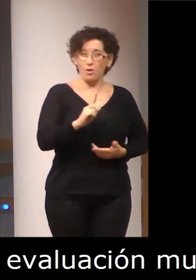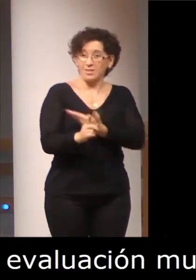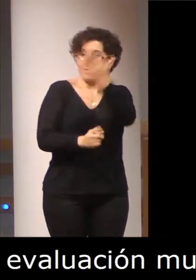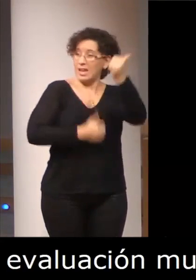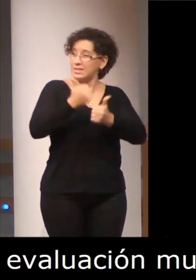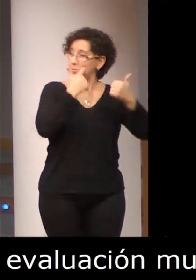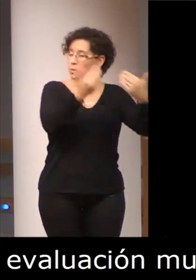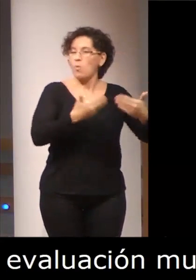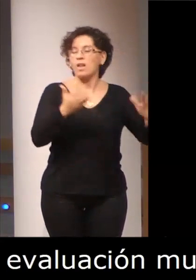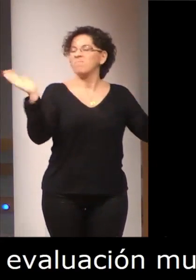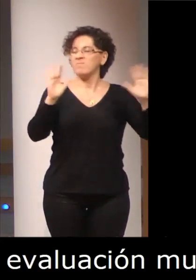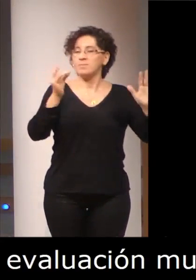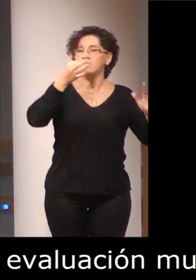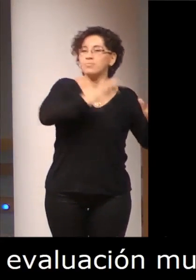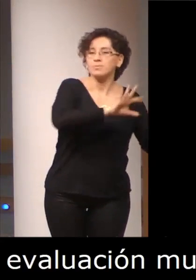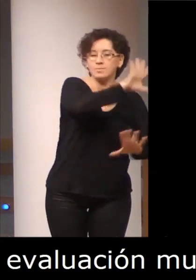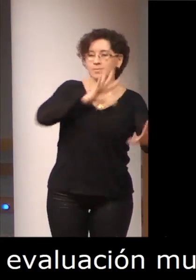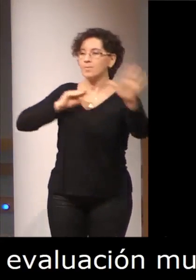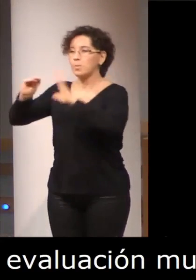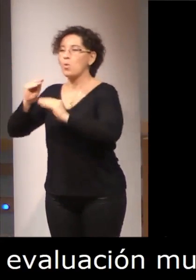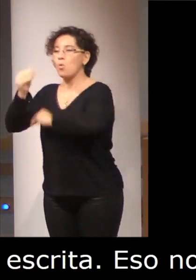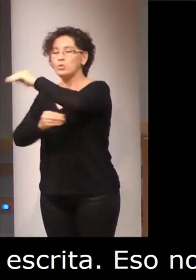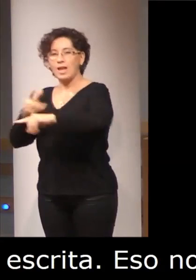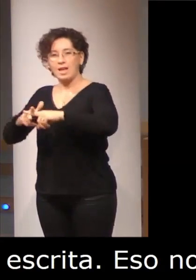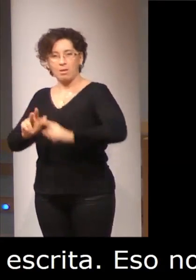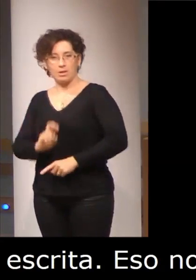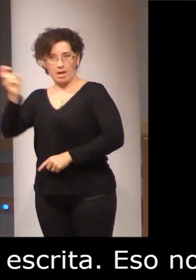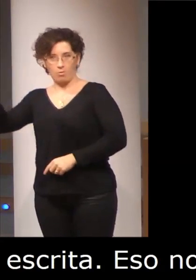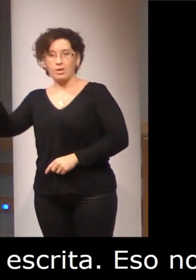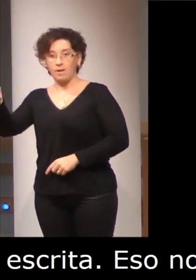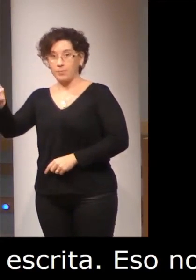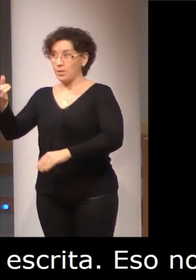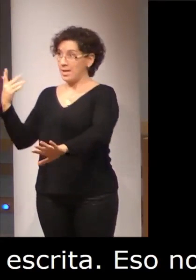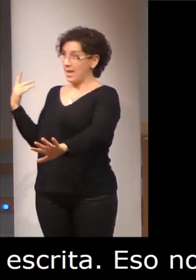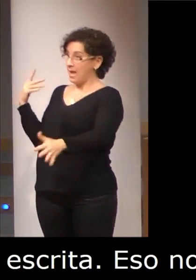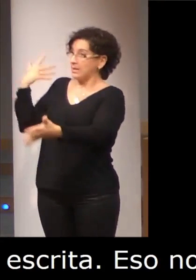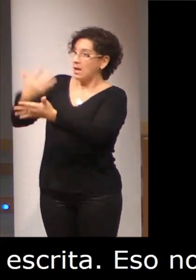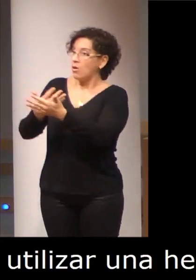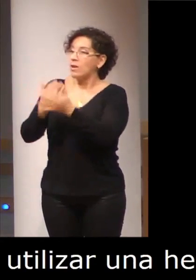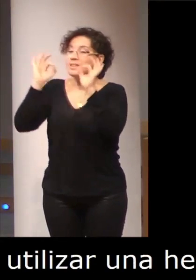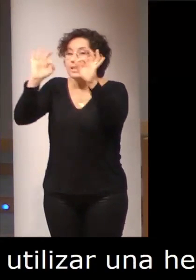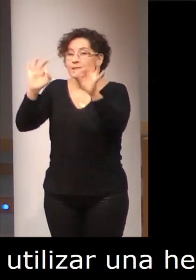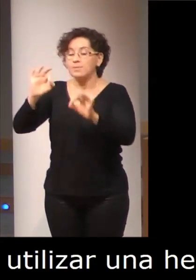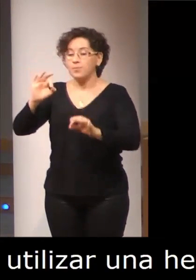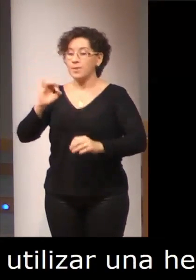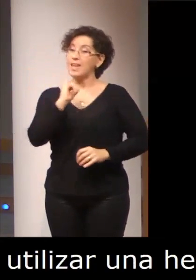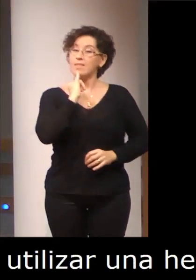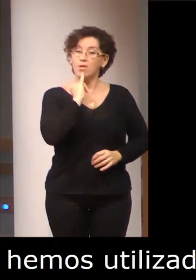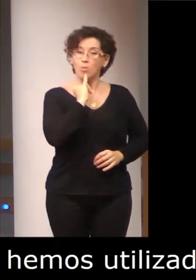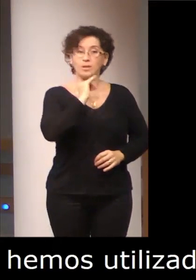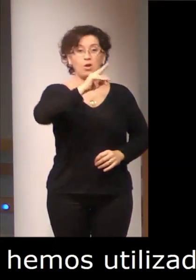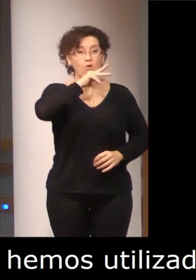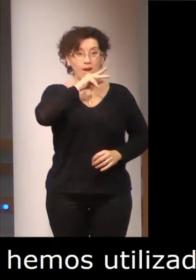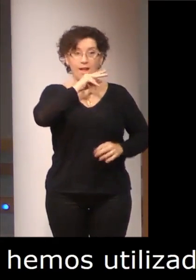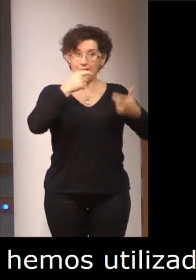preferir utilizar una herramienta que tenemos y hemos utilizado hasta ahora para la parte oral de los idiomas que enseñamos.